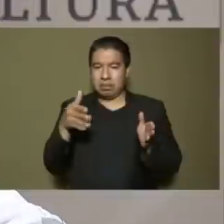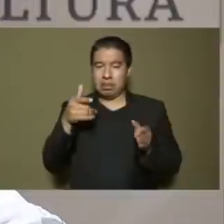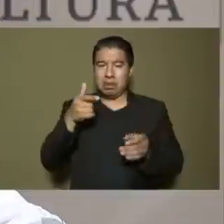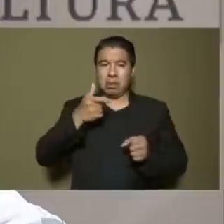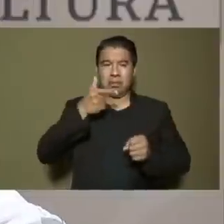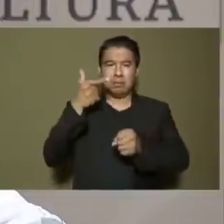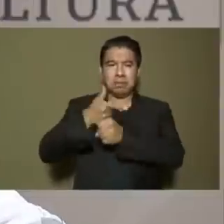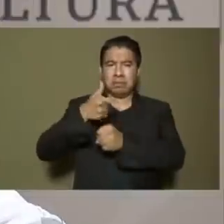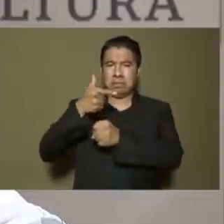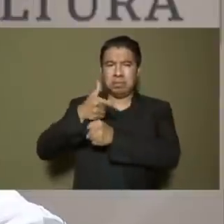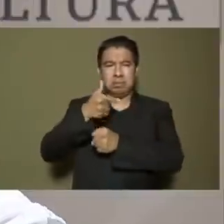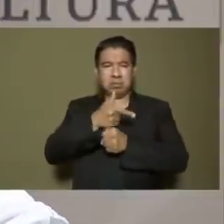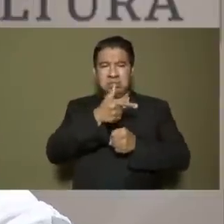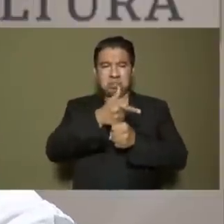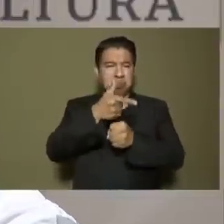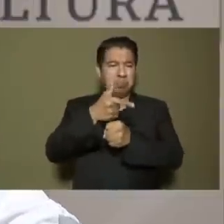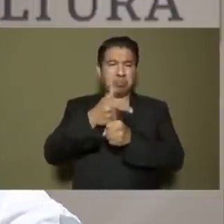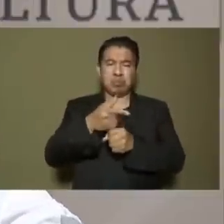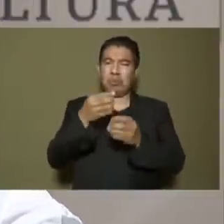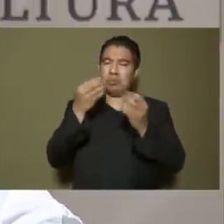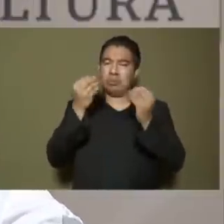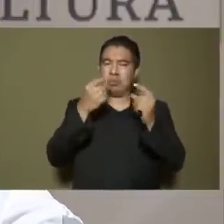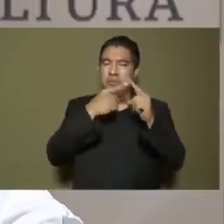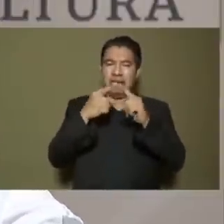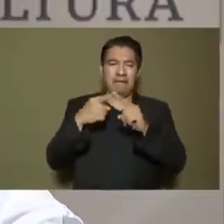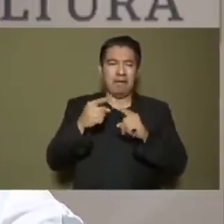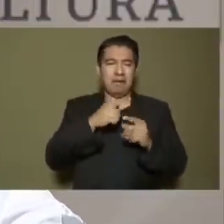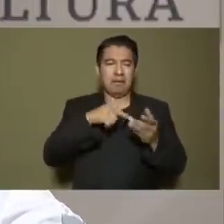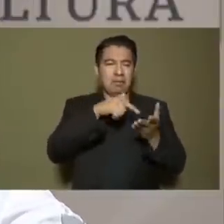descubrieron estos templos,